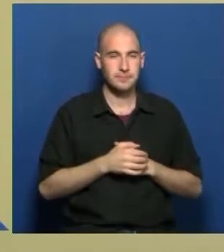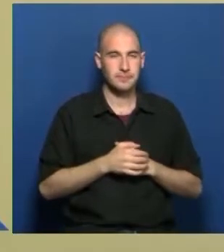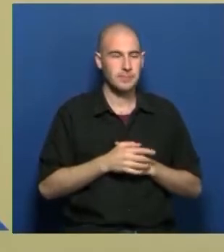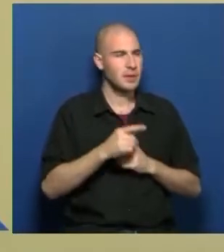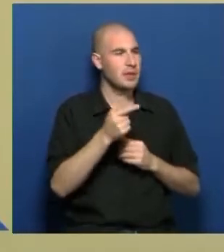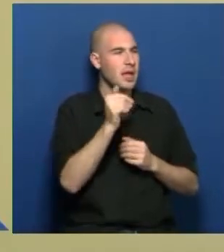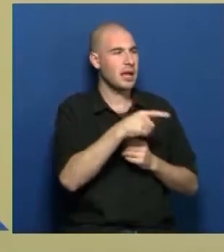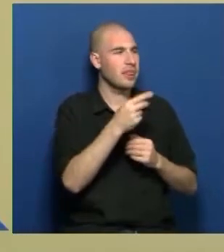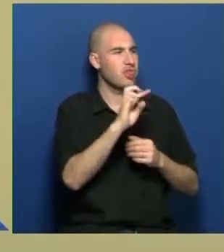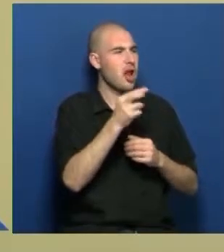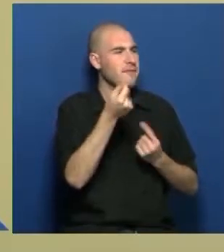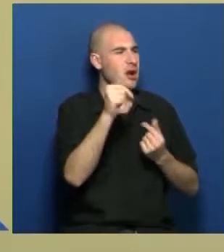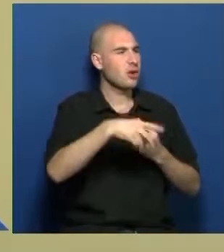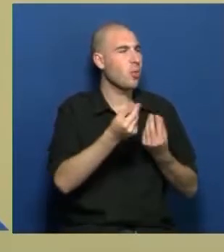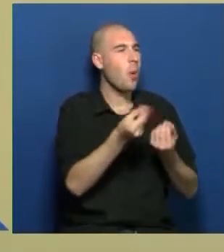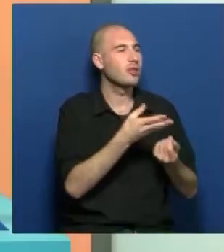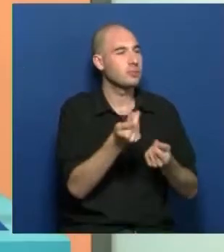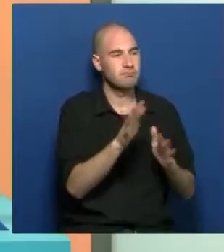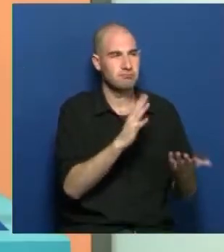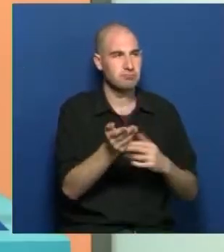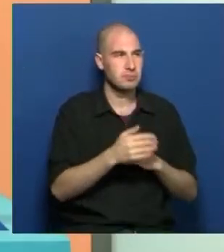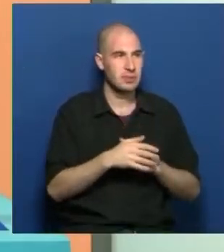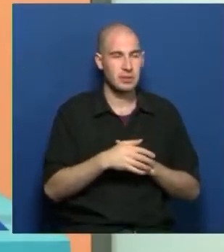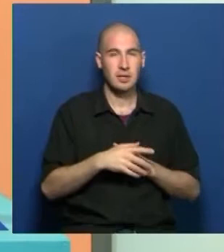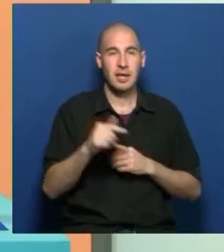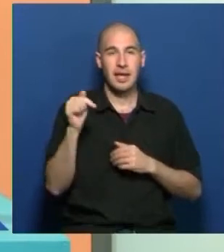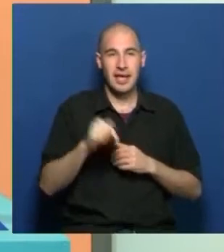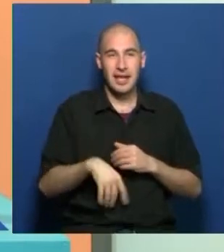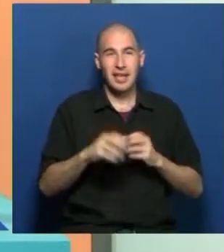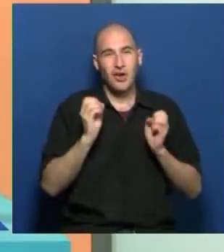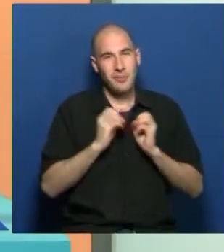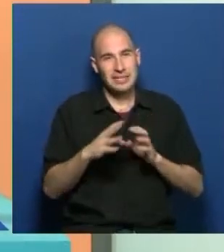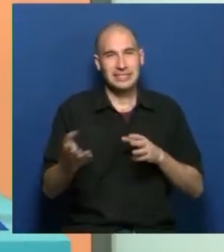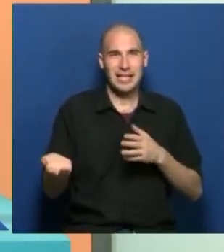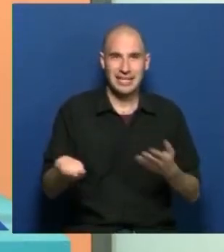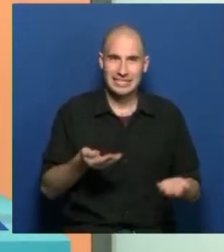¿A cuánto debería estar el dólar aproximadamente? ¿17? Acá empezamos a hablar con...